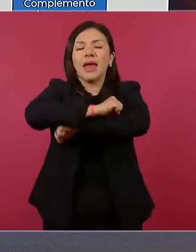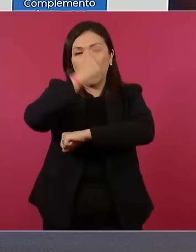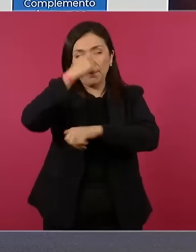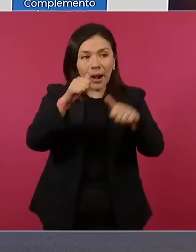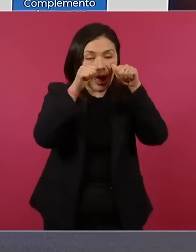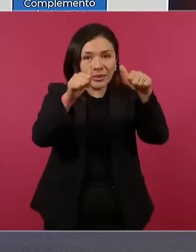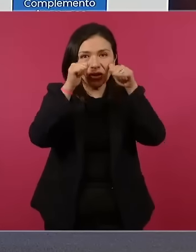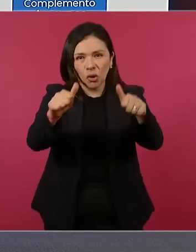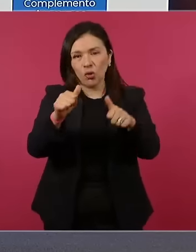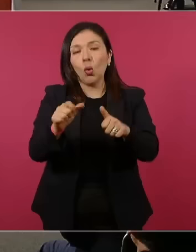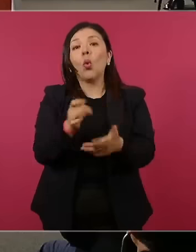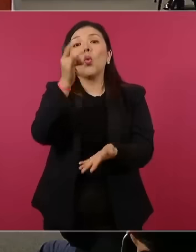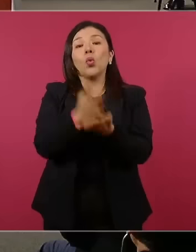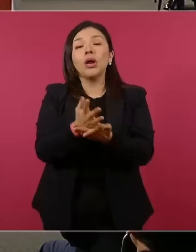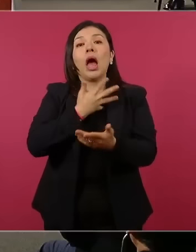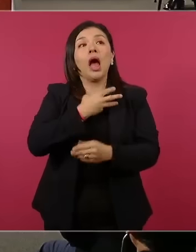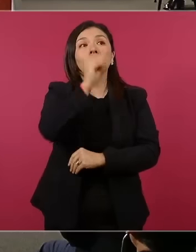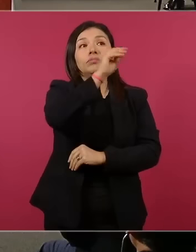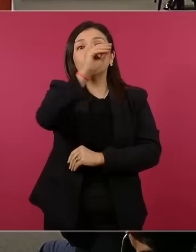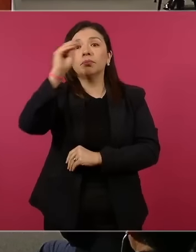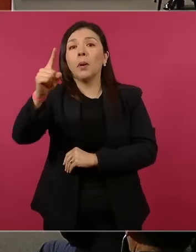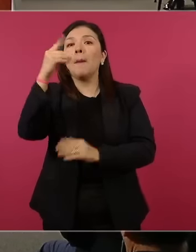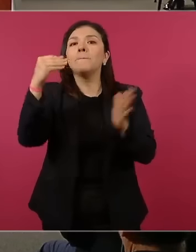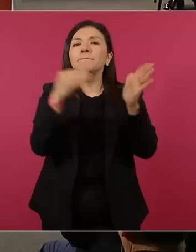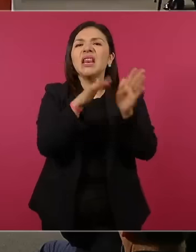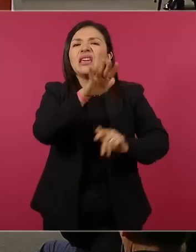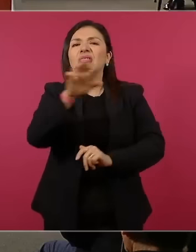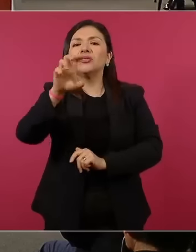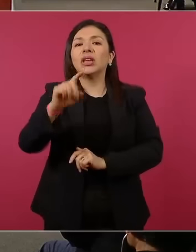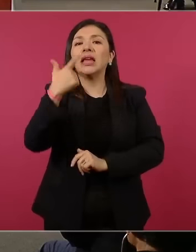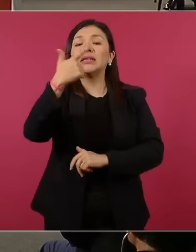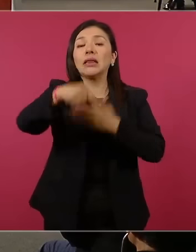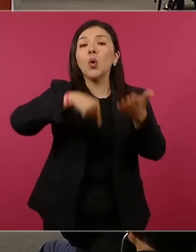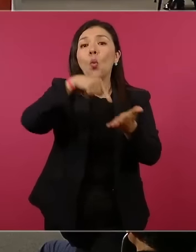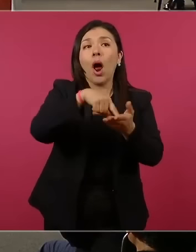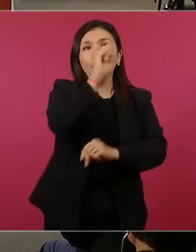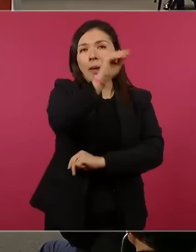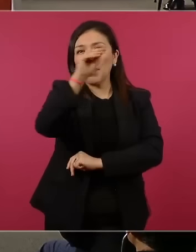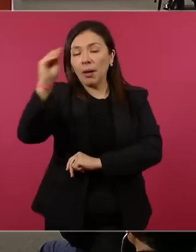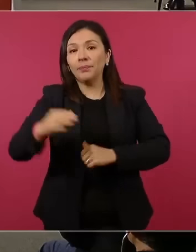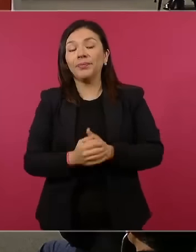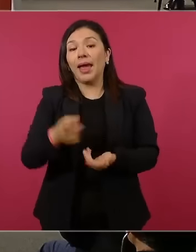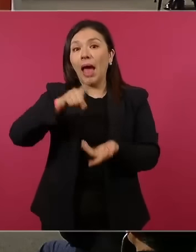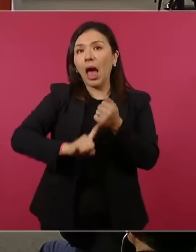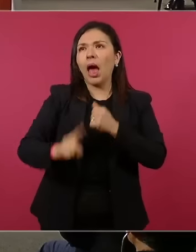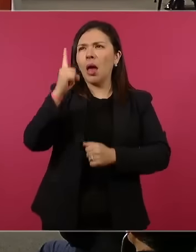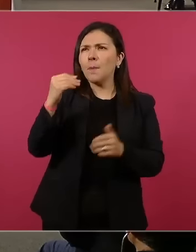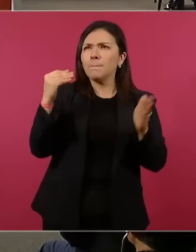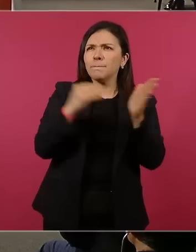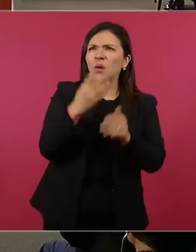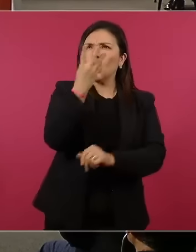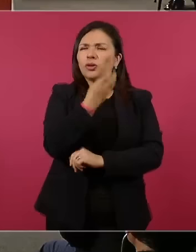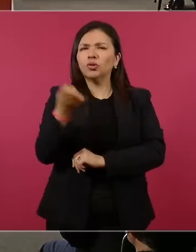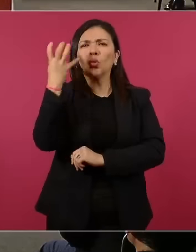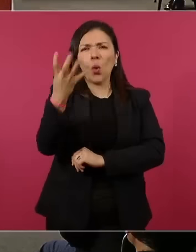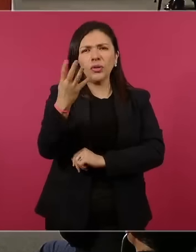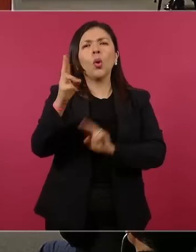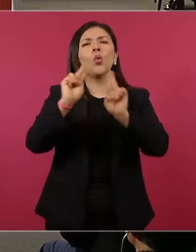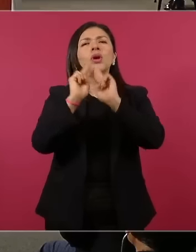únicas en 1,537 puntos. Por un lado, en las 1,404 unidades de